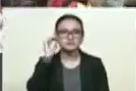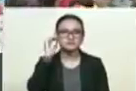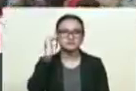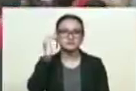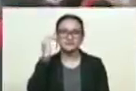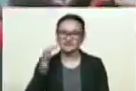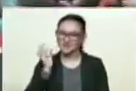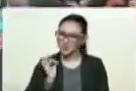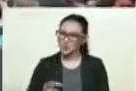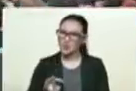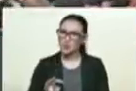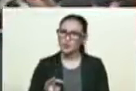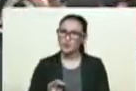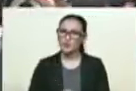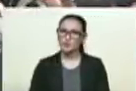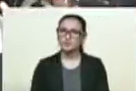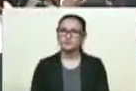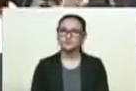¿Seguro?